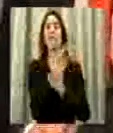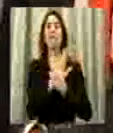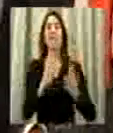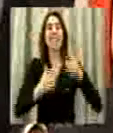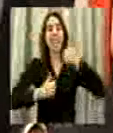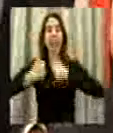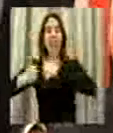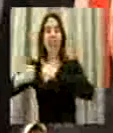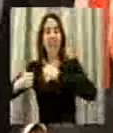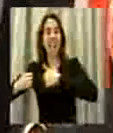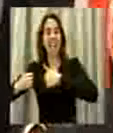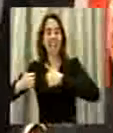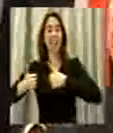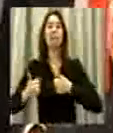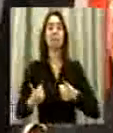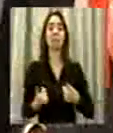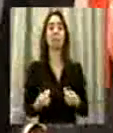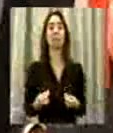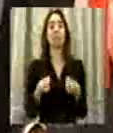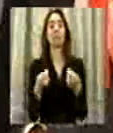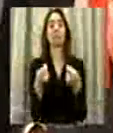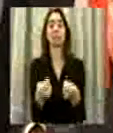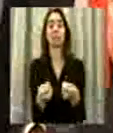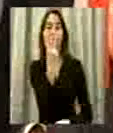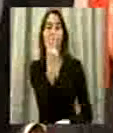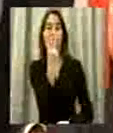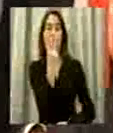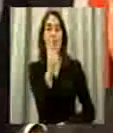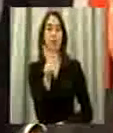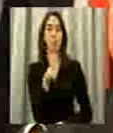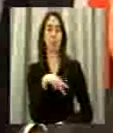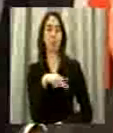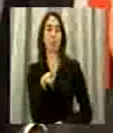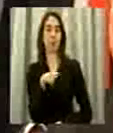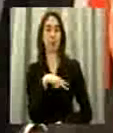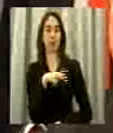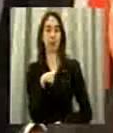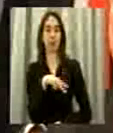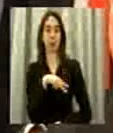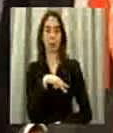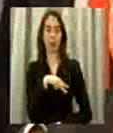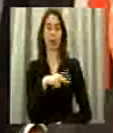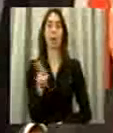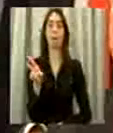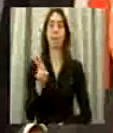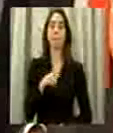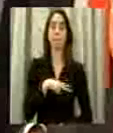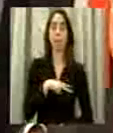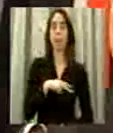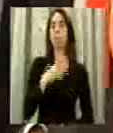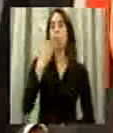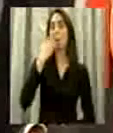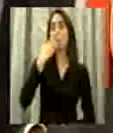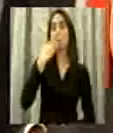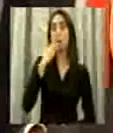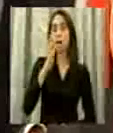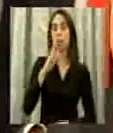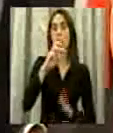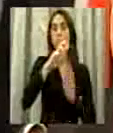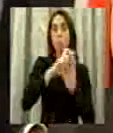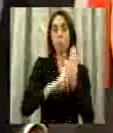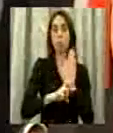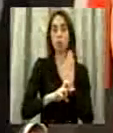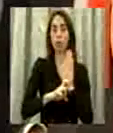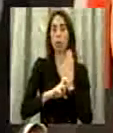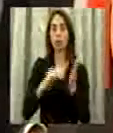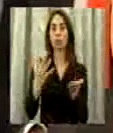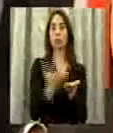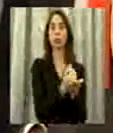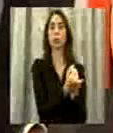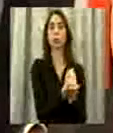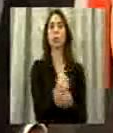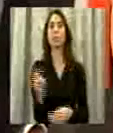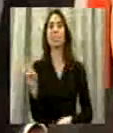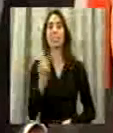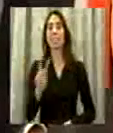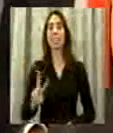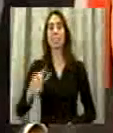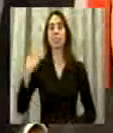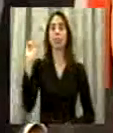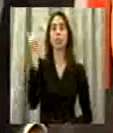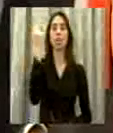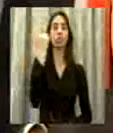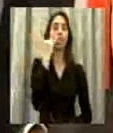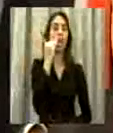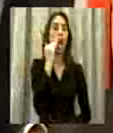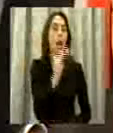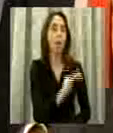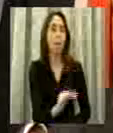y entregamos 3 premios. El premio al mejor proyecto se lo llevó el Servicio Nacional